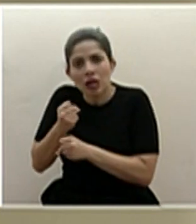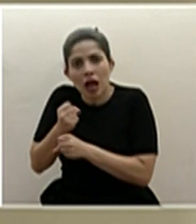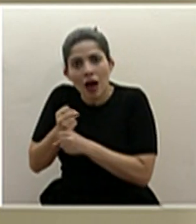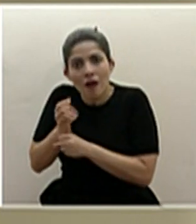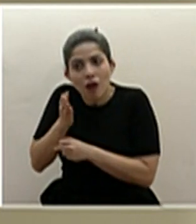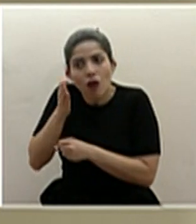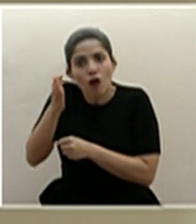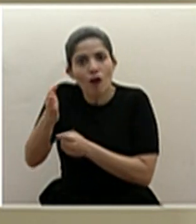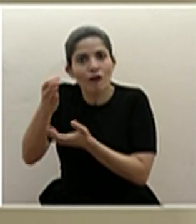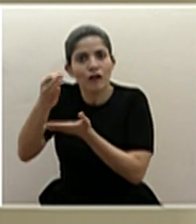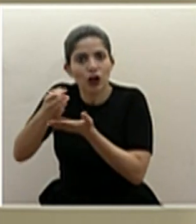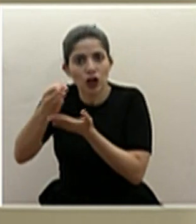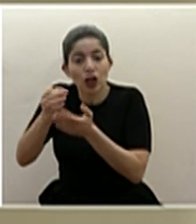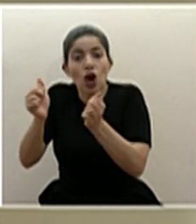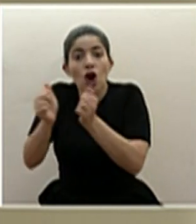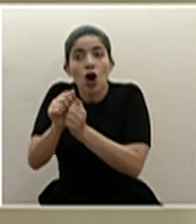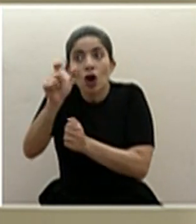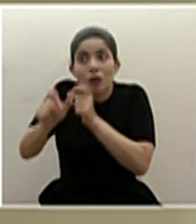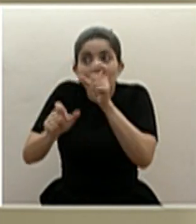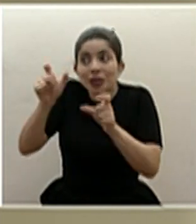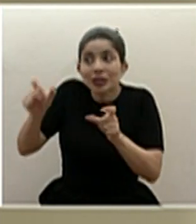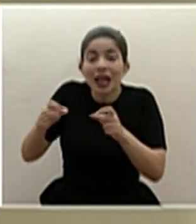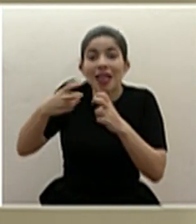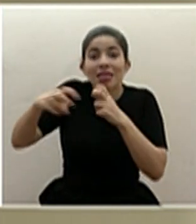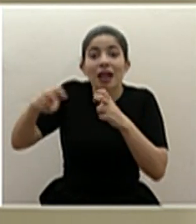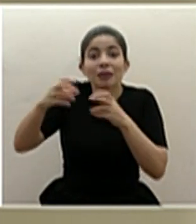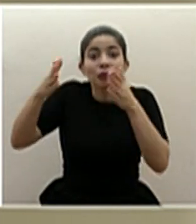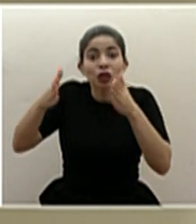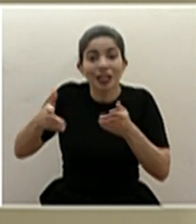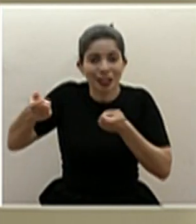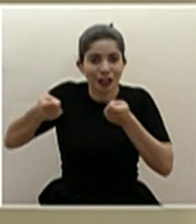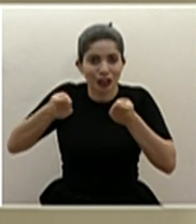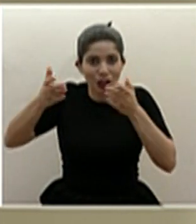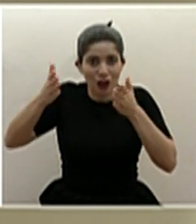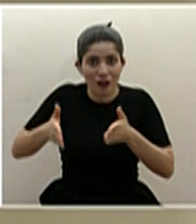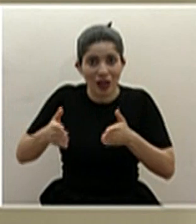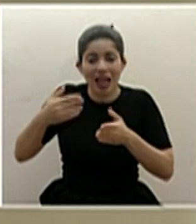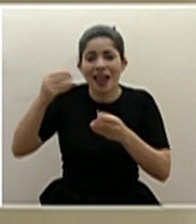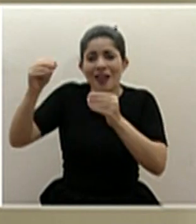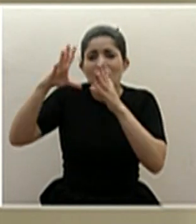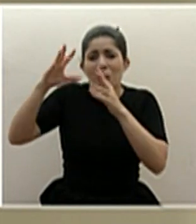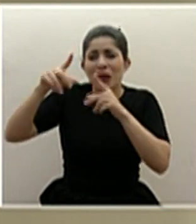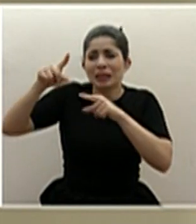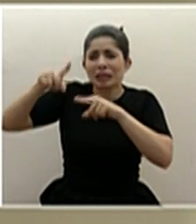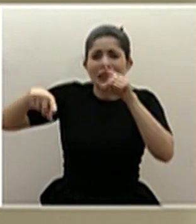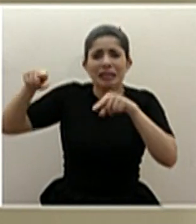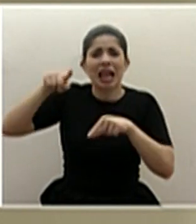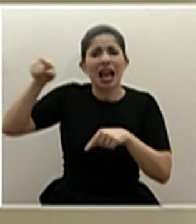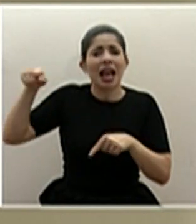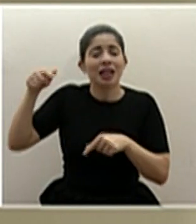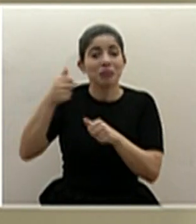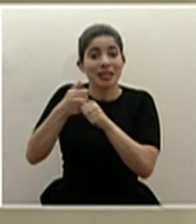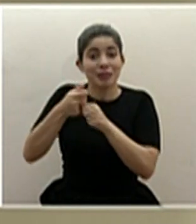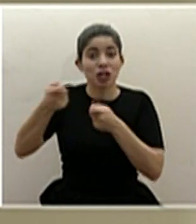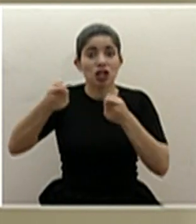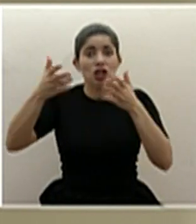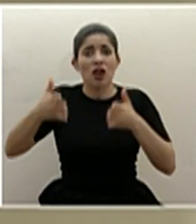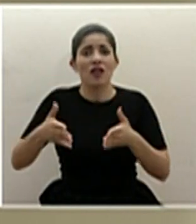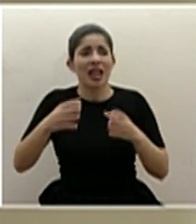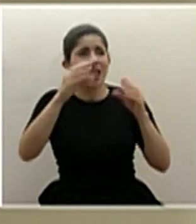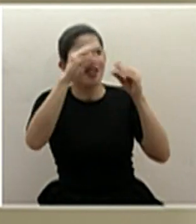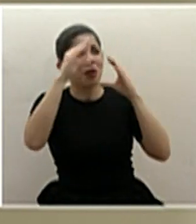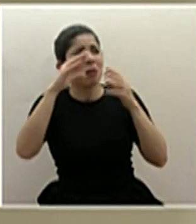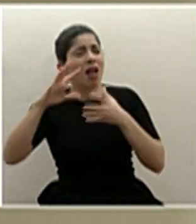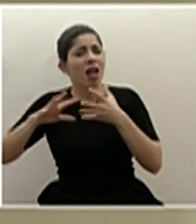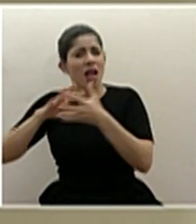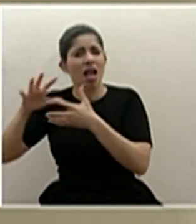en el sector fronterizo con los transportistas, vistos que en algunos momentos teníamos diversidad de información respecto a quién estaba impidiendo que se diera